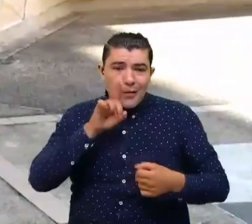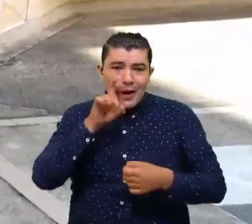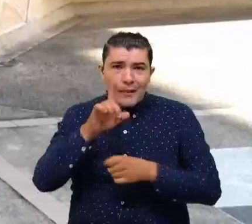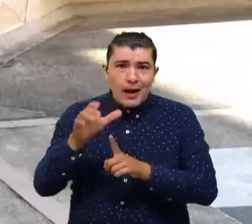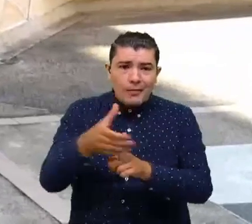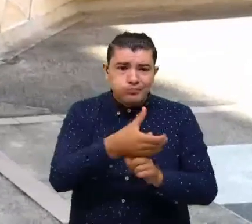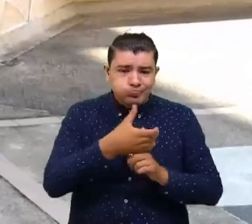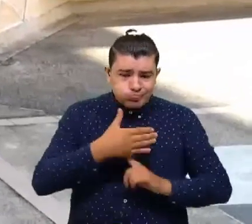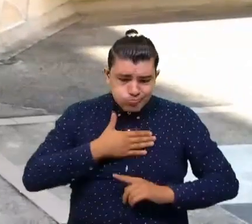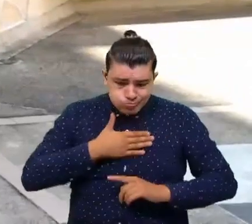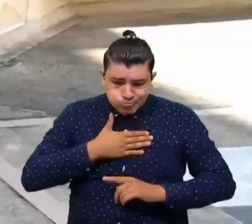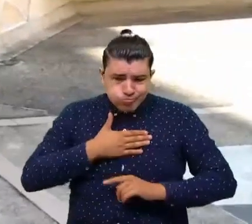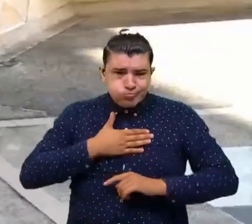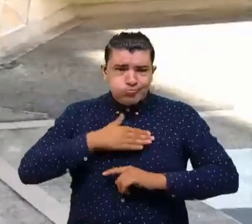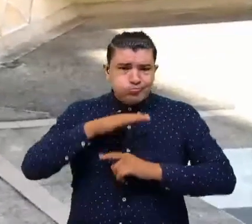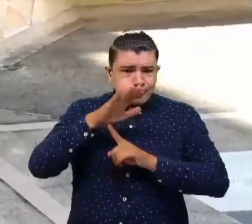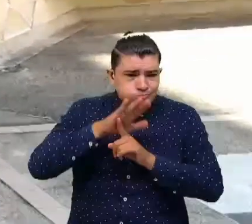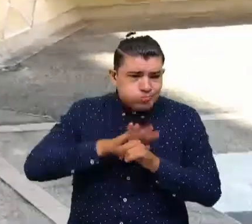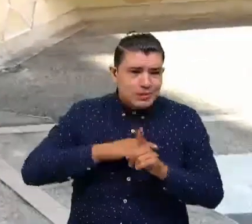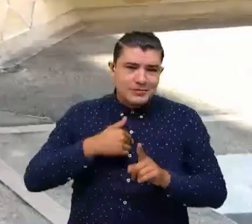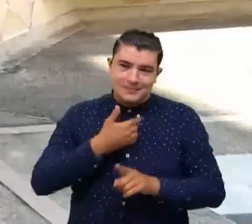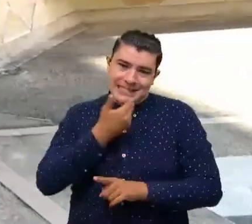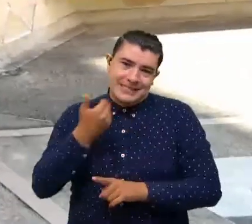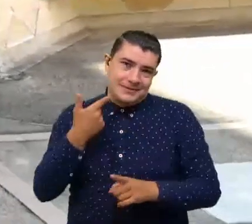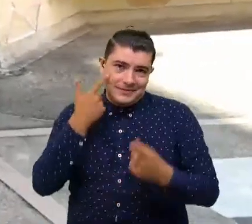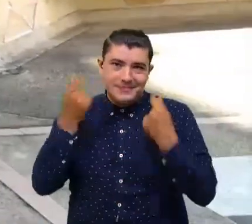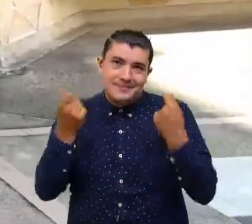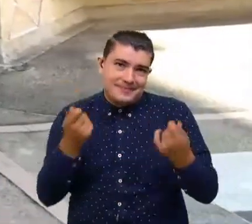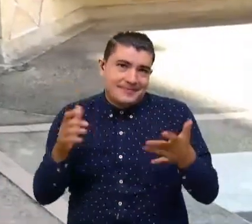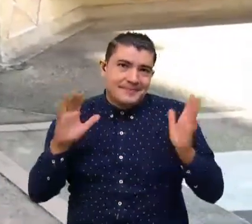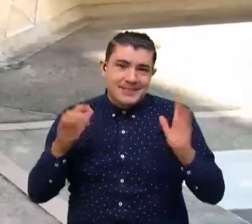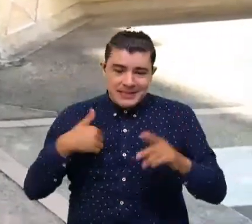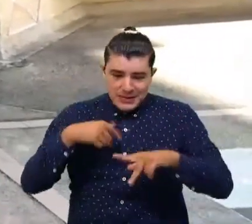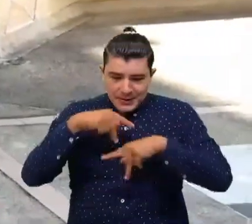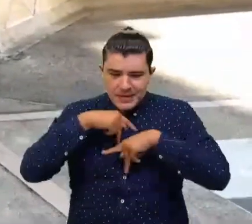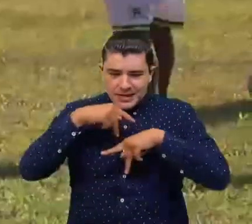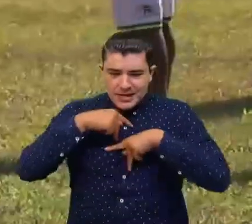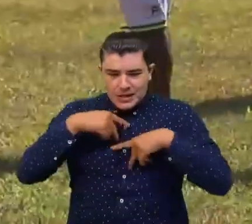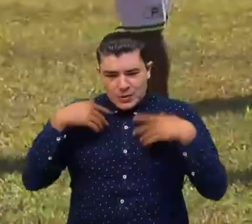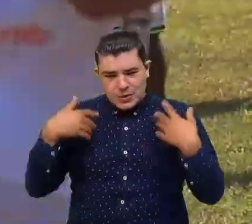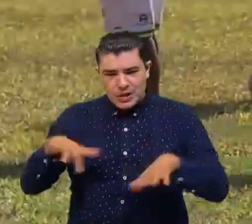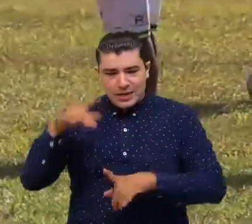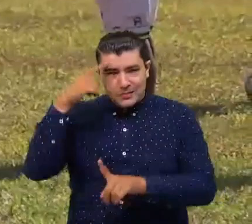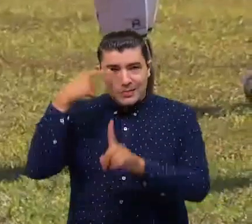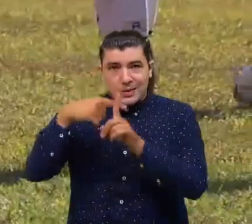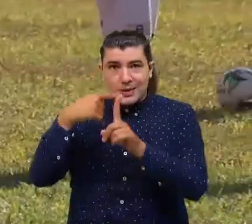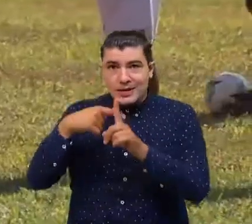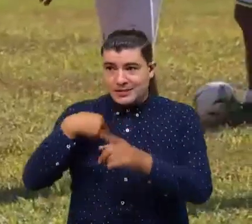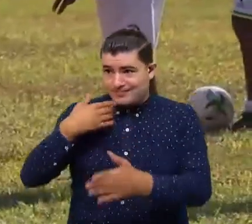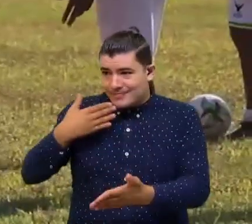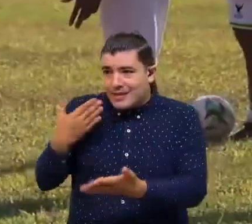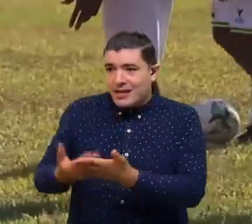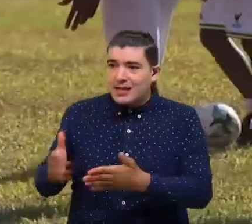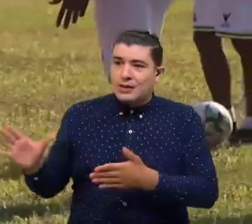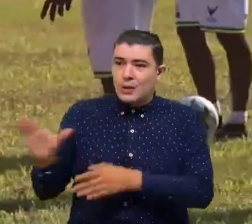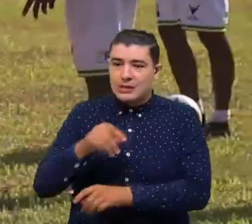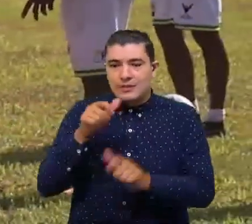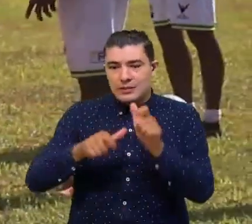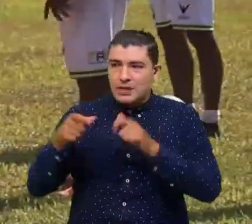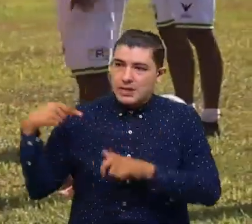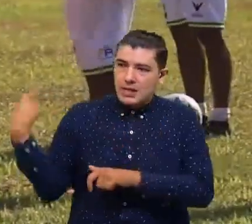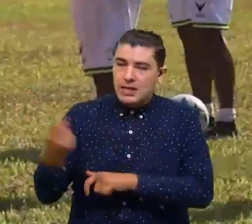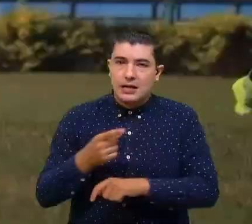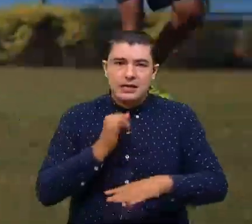mí se lleva mucho mejor así que en lo personal positivo y agradecido con toda la gente de la